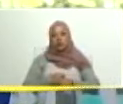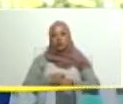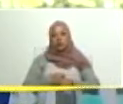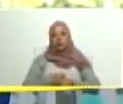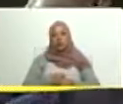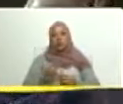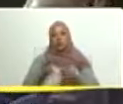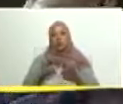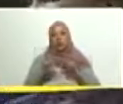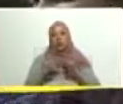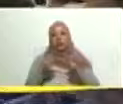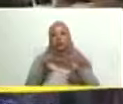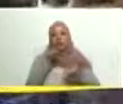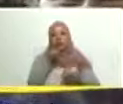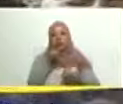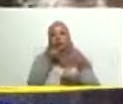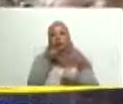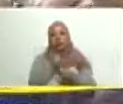Cuadrantes de paz.